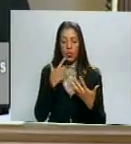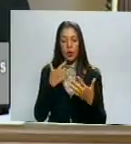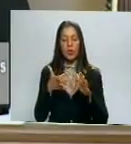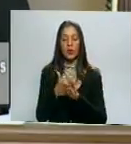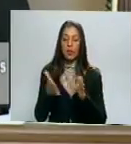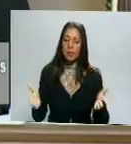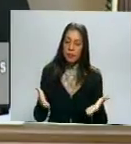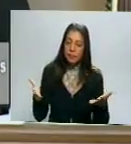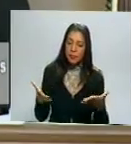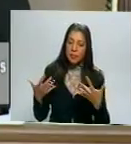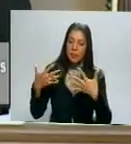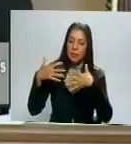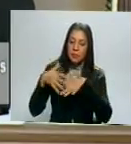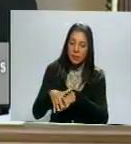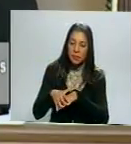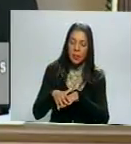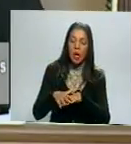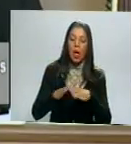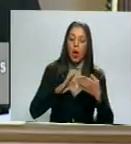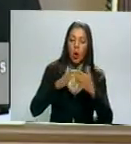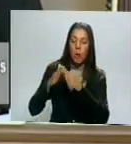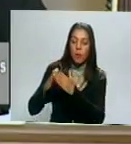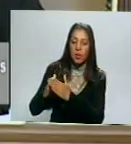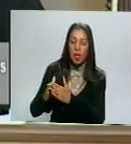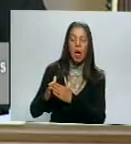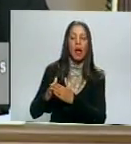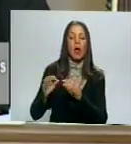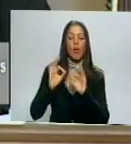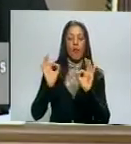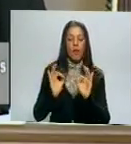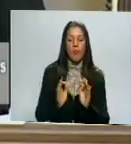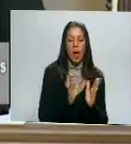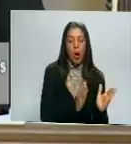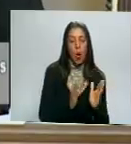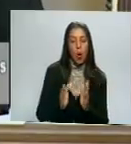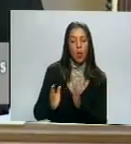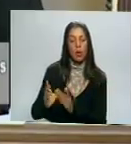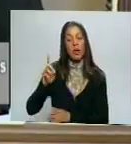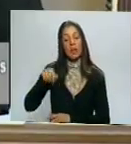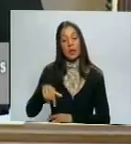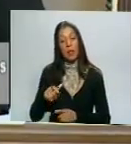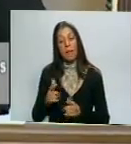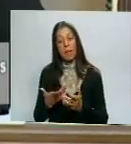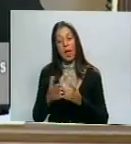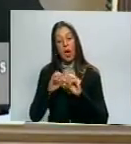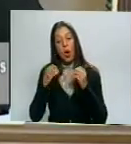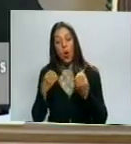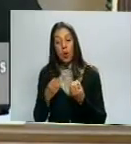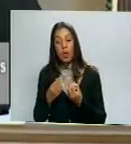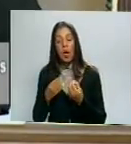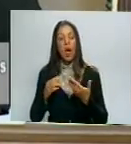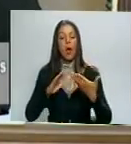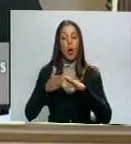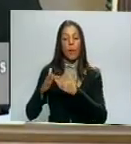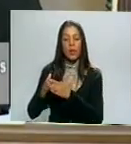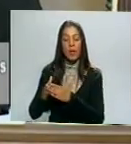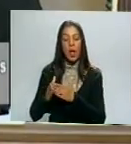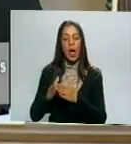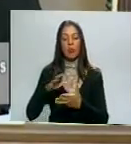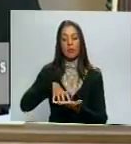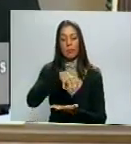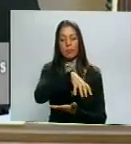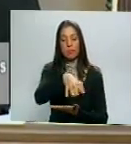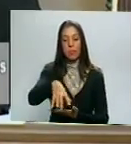las instancias y organizaciones de base del poder popular, así como las organizaciones, así como las comunidades organizadas en todo el